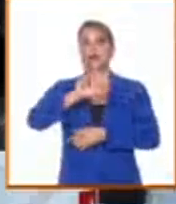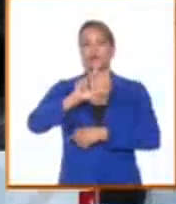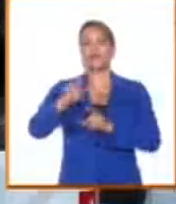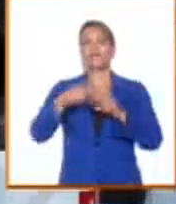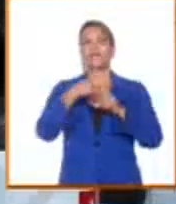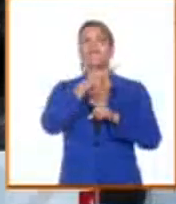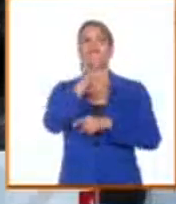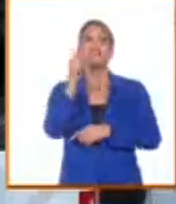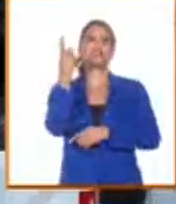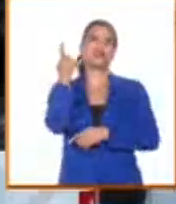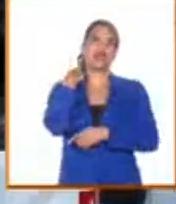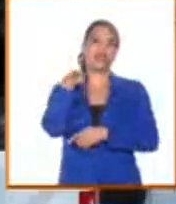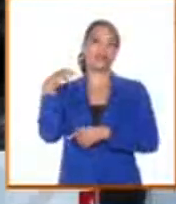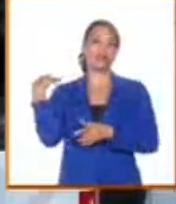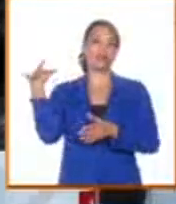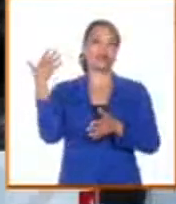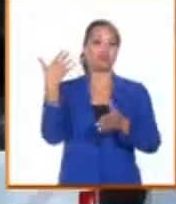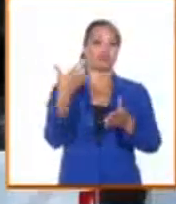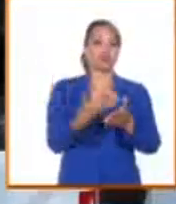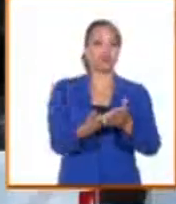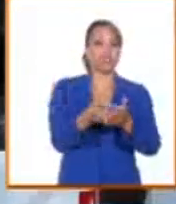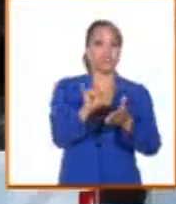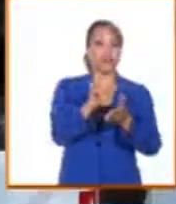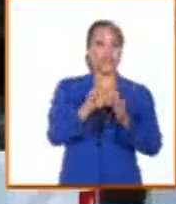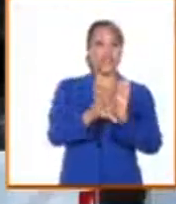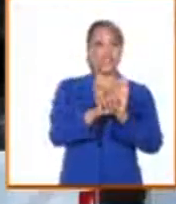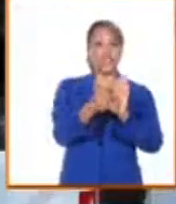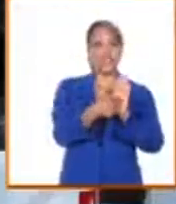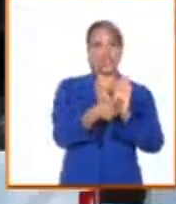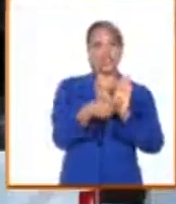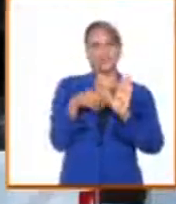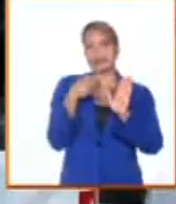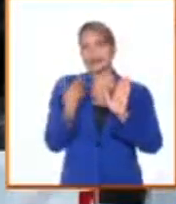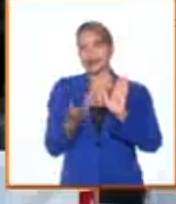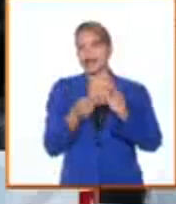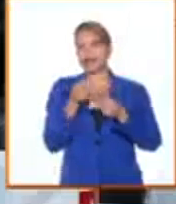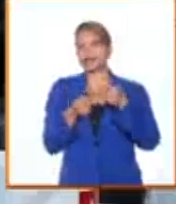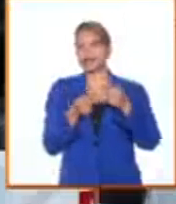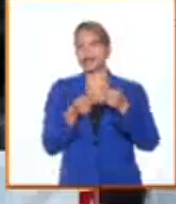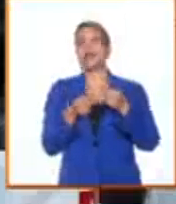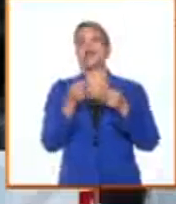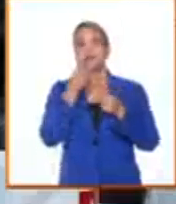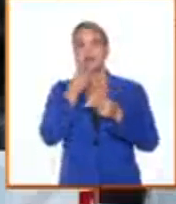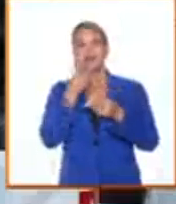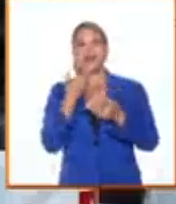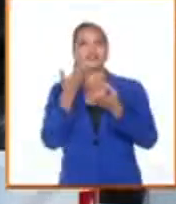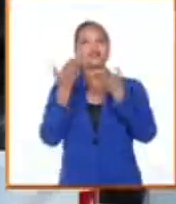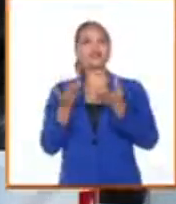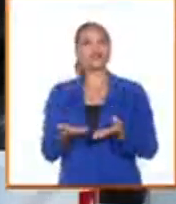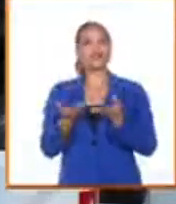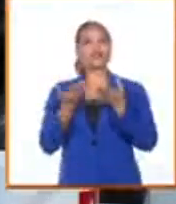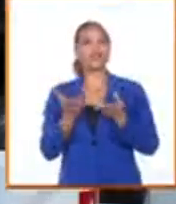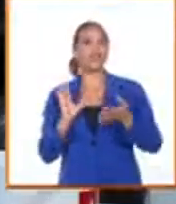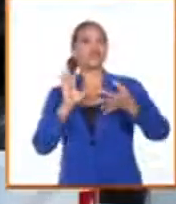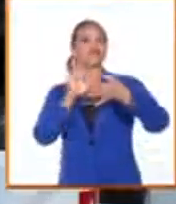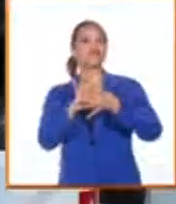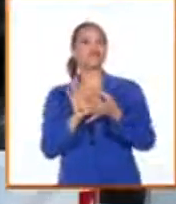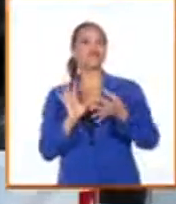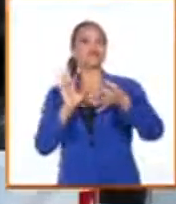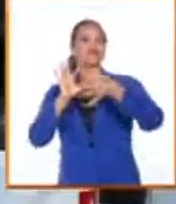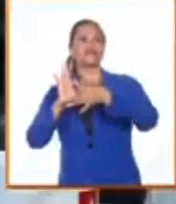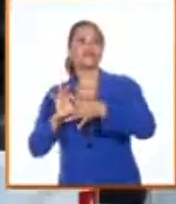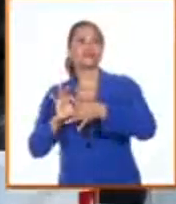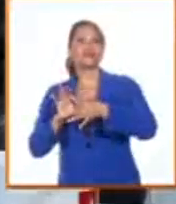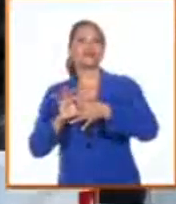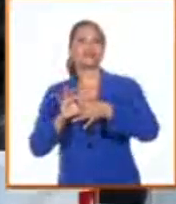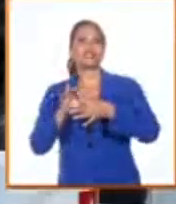siglos, pero también esa ley es capaz de sostener anclajes y de sostener referentes importantes en lo que hoy